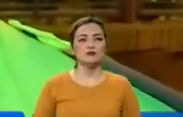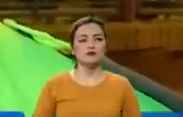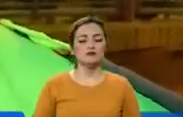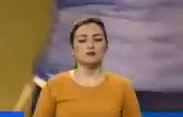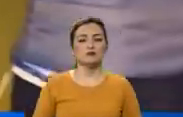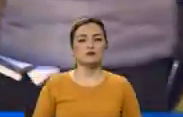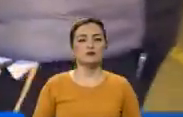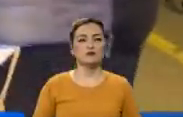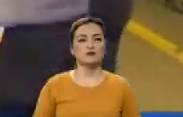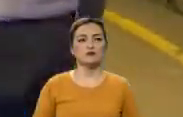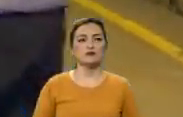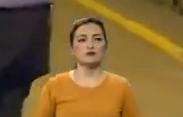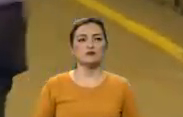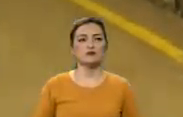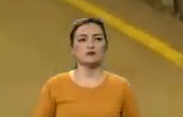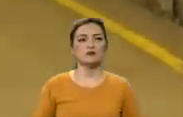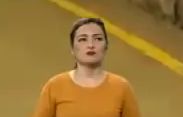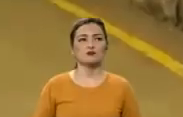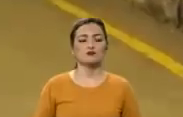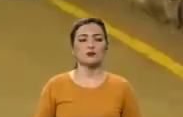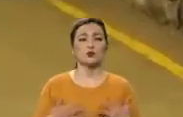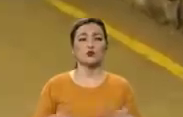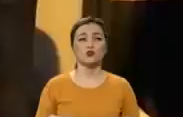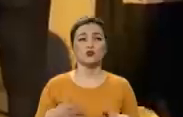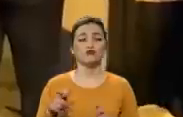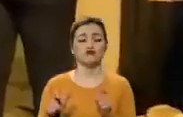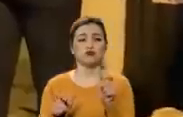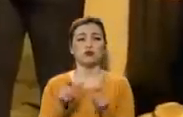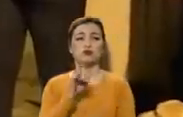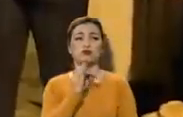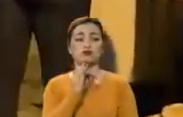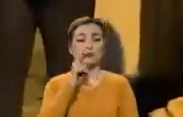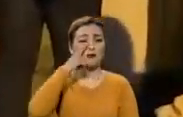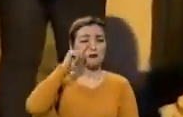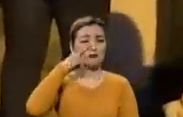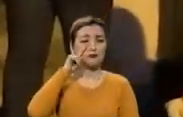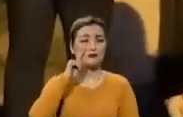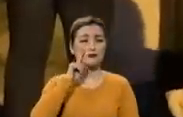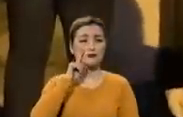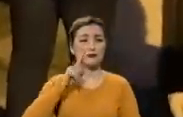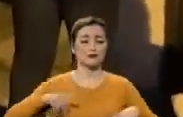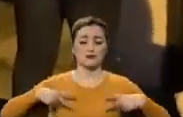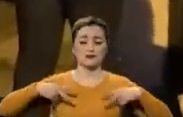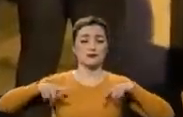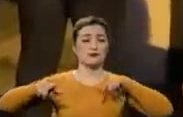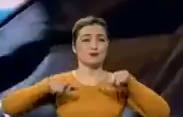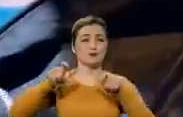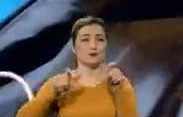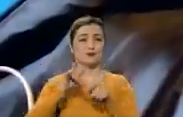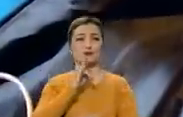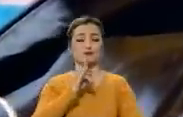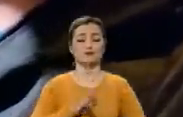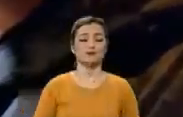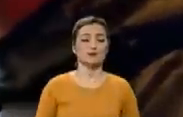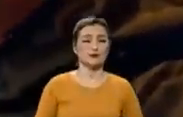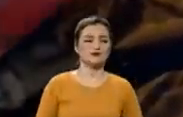esta información. El trágico desenlace dejó consternada a la colonia de estadounidenses que vive mayoritariamente en esta zona. El señor tenía